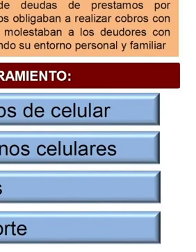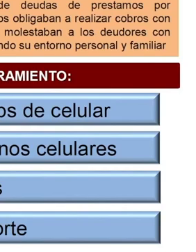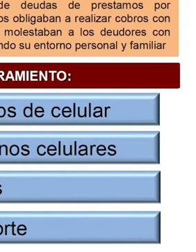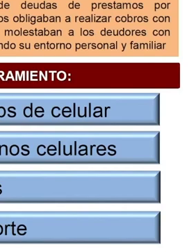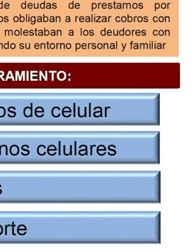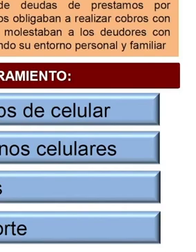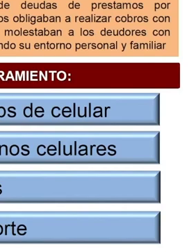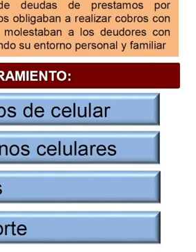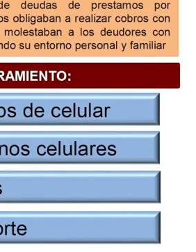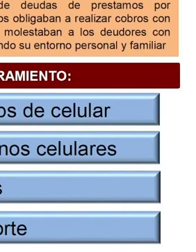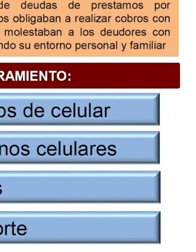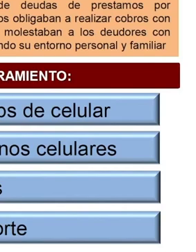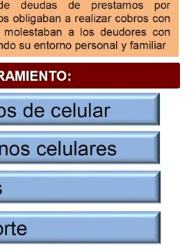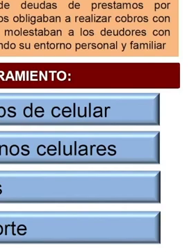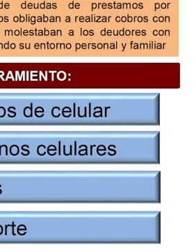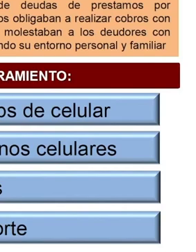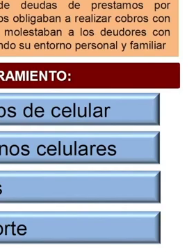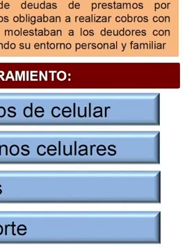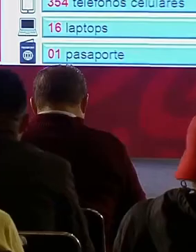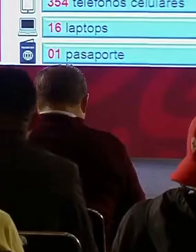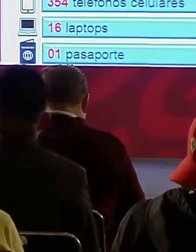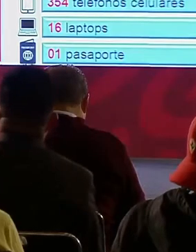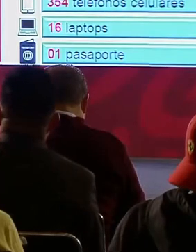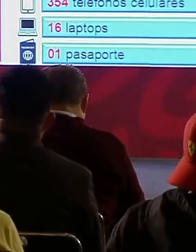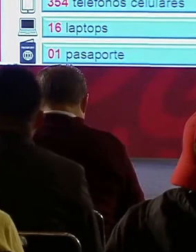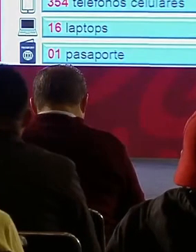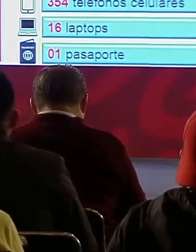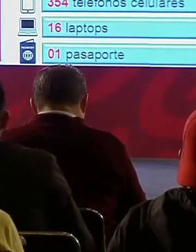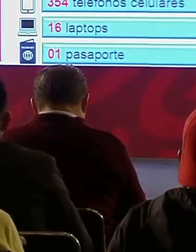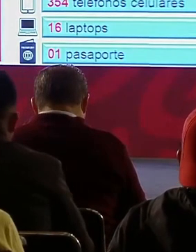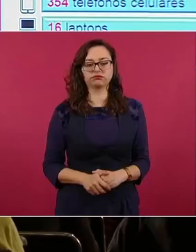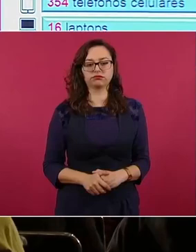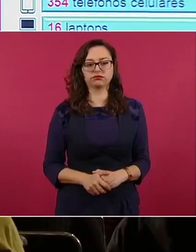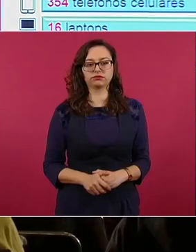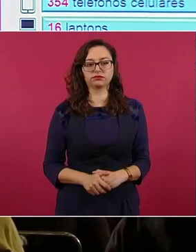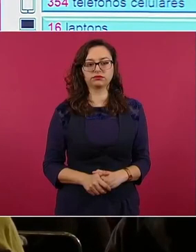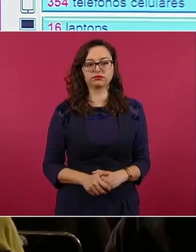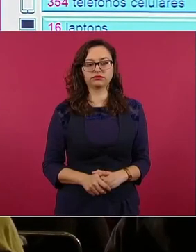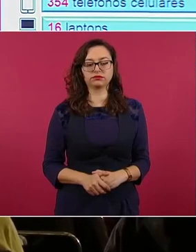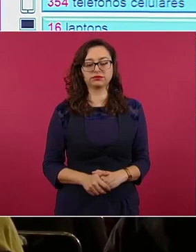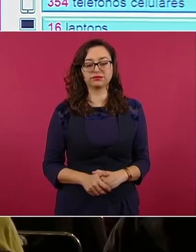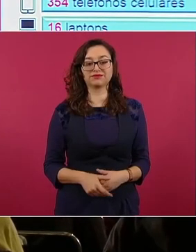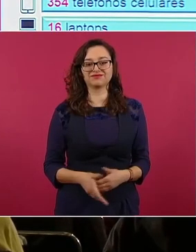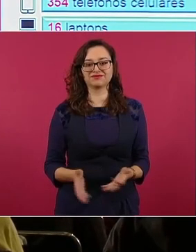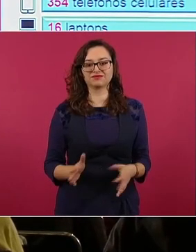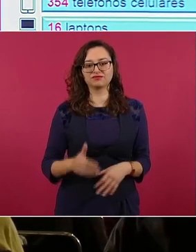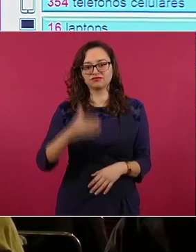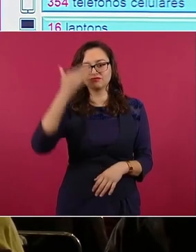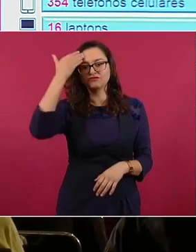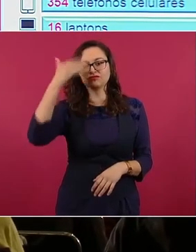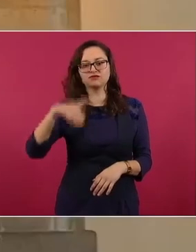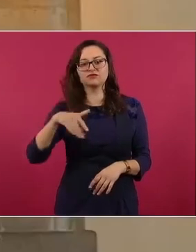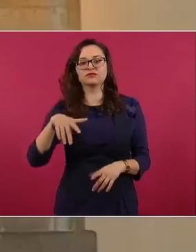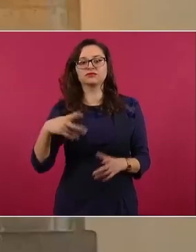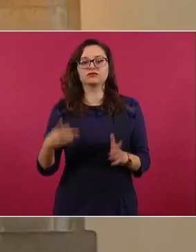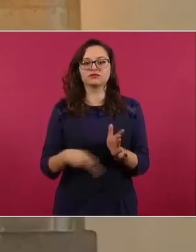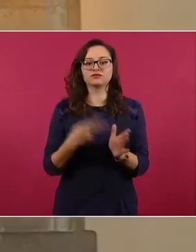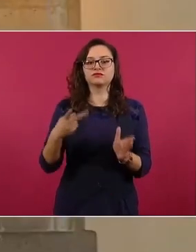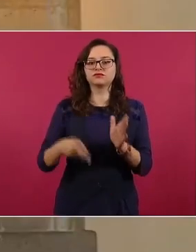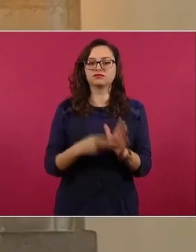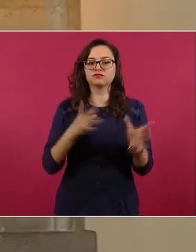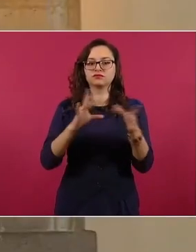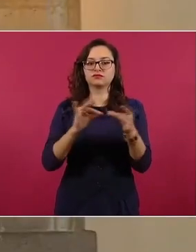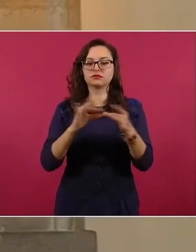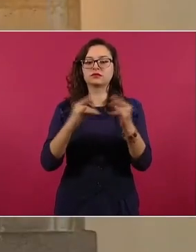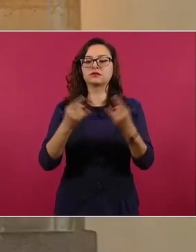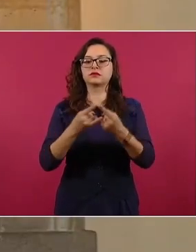acciones ilegítimas de cobro y extorsión, los conocidos como montadeudas, que hubo